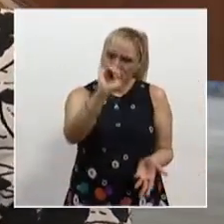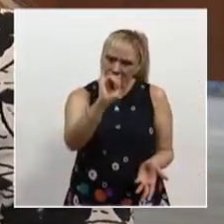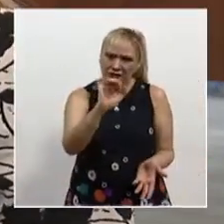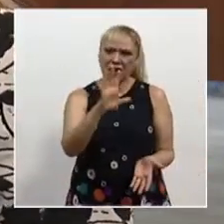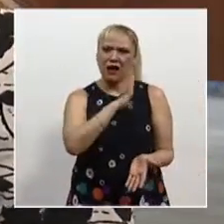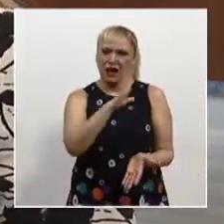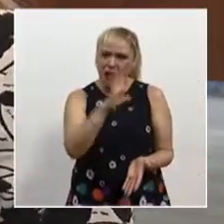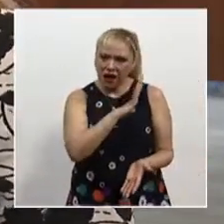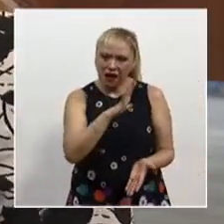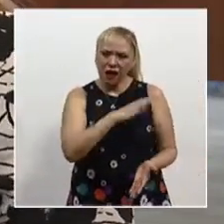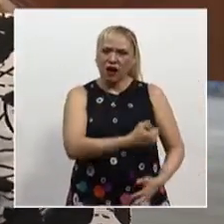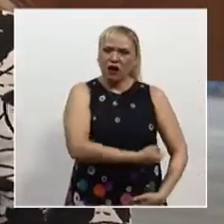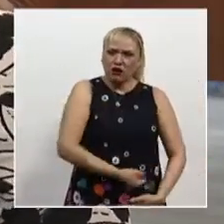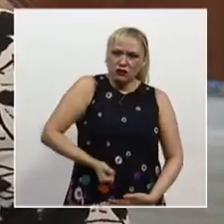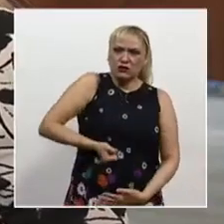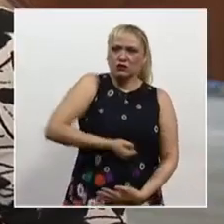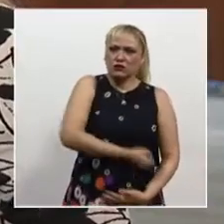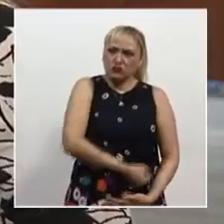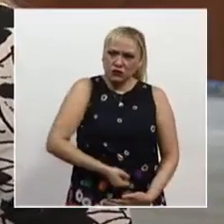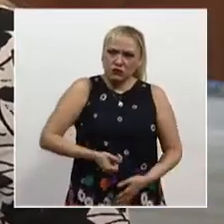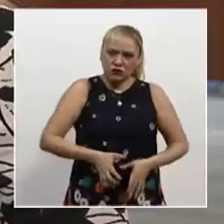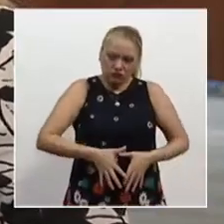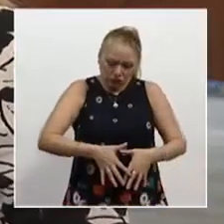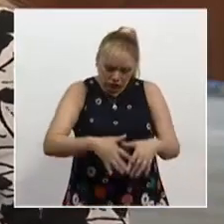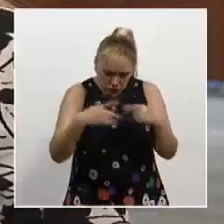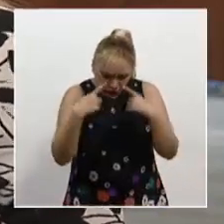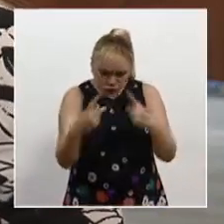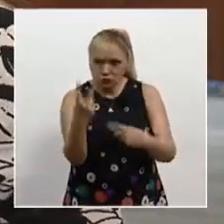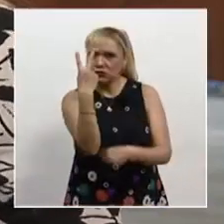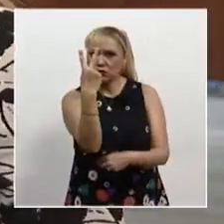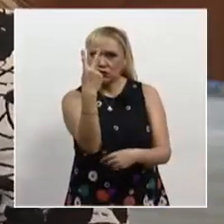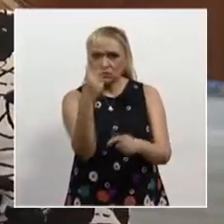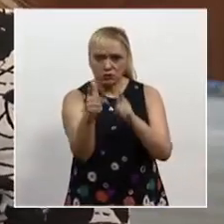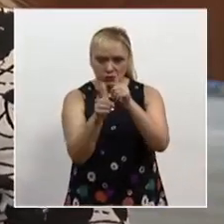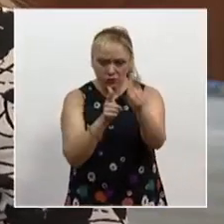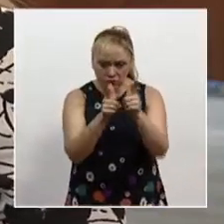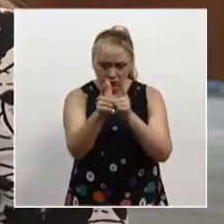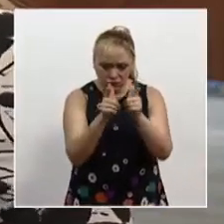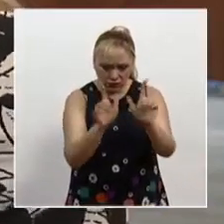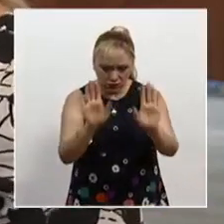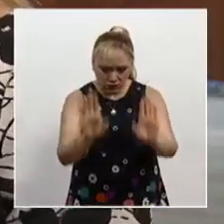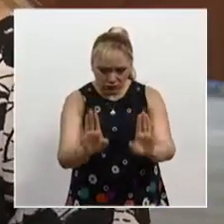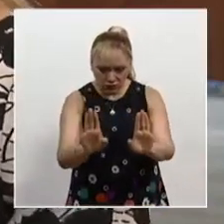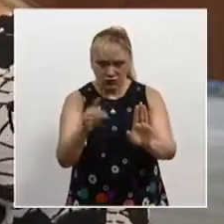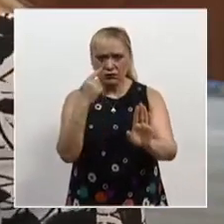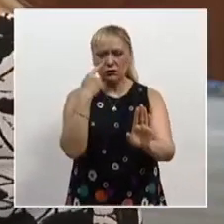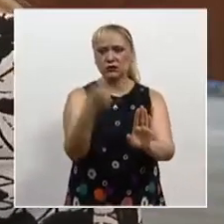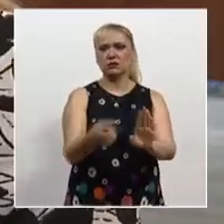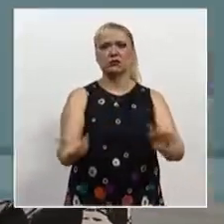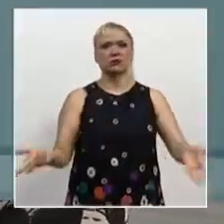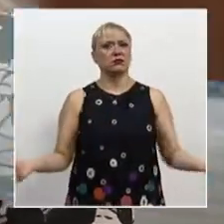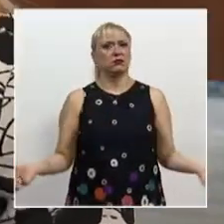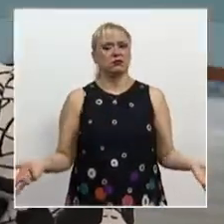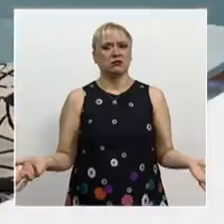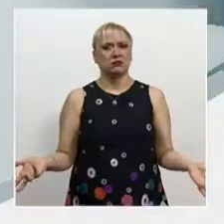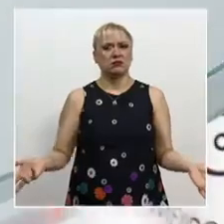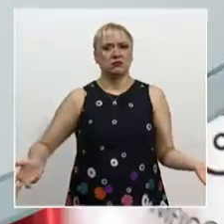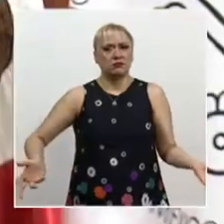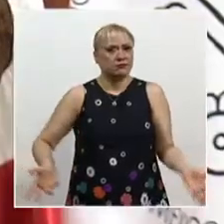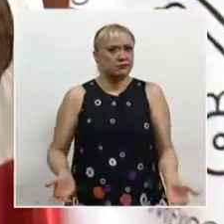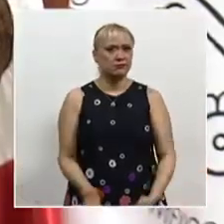en el expediente clínico que nos mandan a nosotros no obran como tal las imágenes del ultrasonido, pero sí todos estos informes médicos?